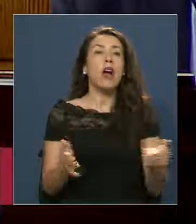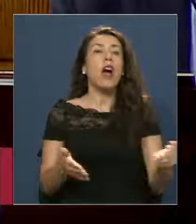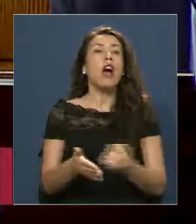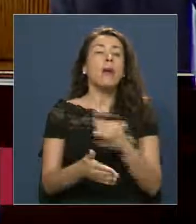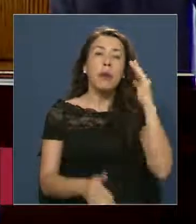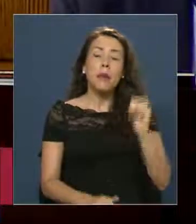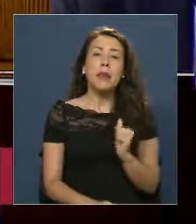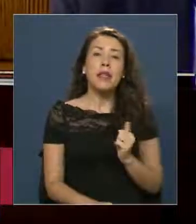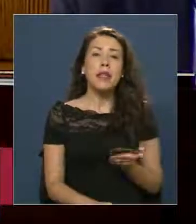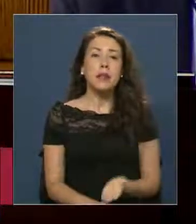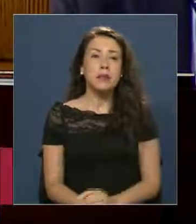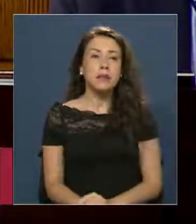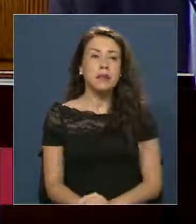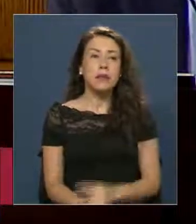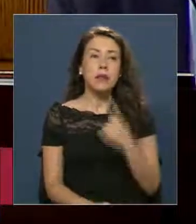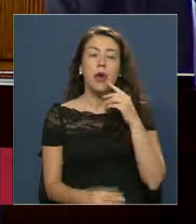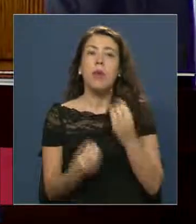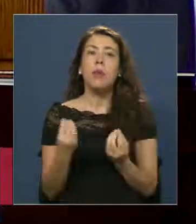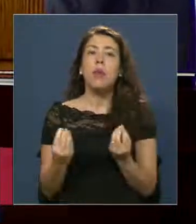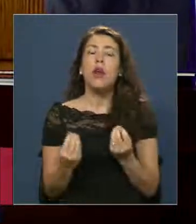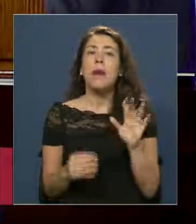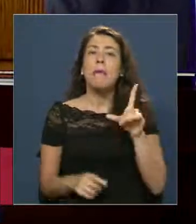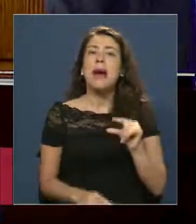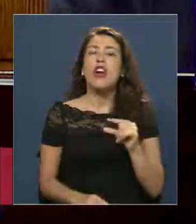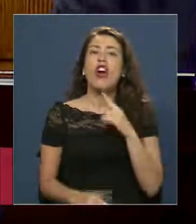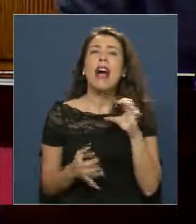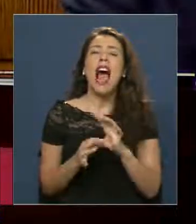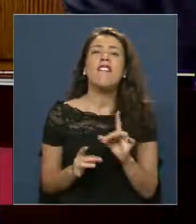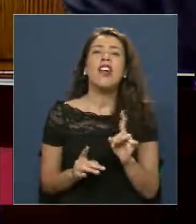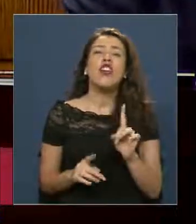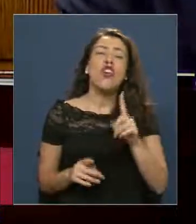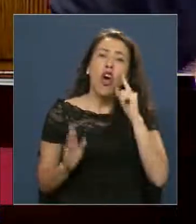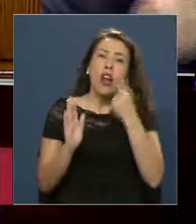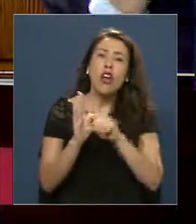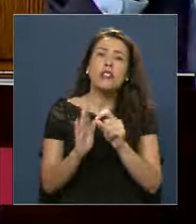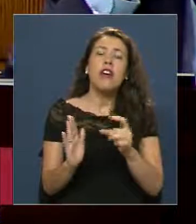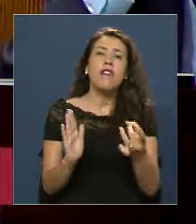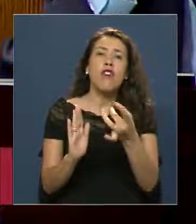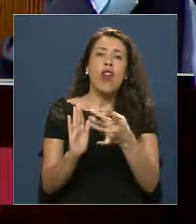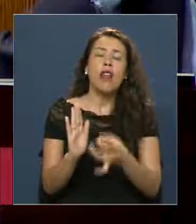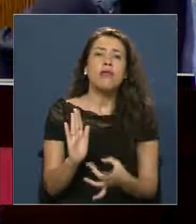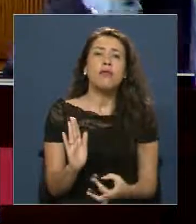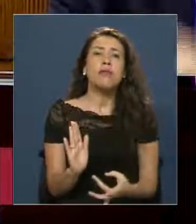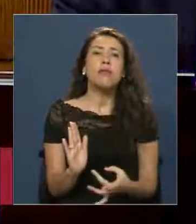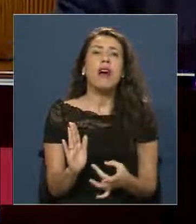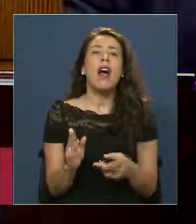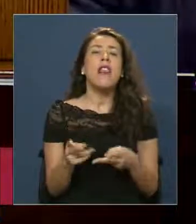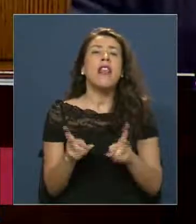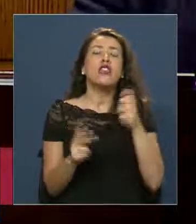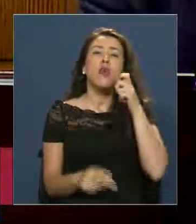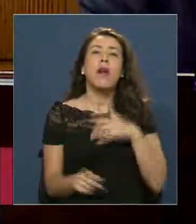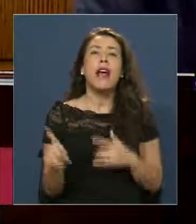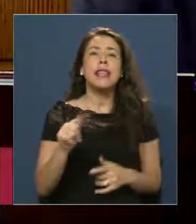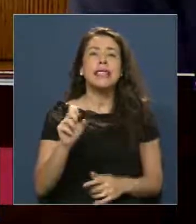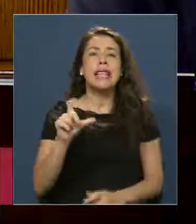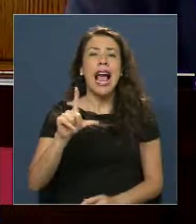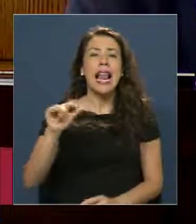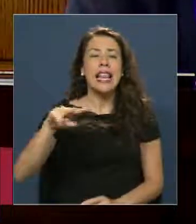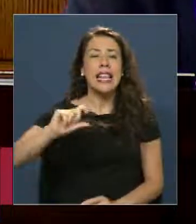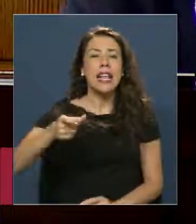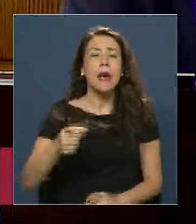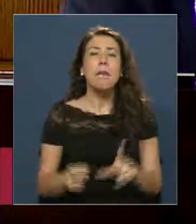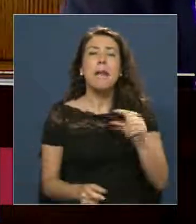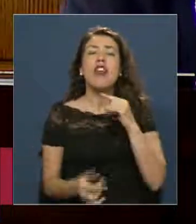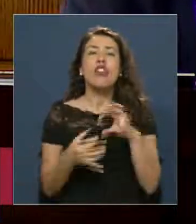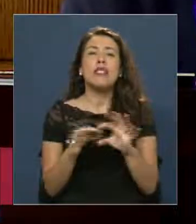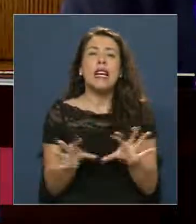dictadura. Sin embargo, ¿por qué es menos grave negar las violaciones sistemáticas a los derechos humanos de Stalin? ¿Por qué es menos